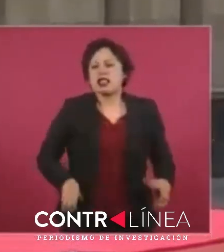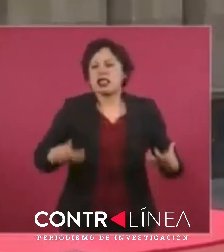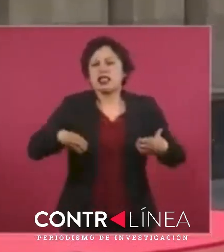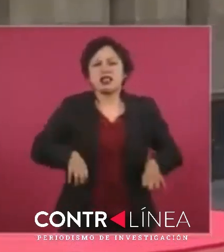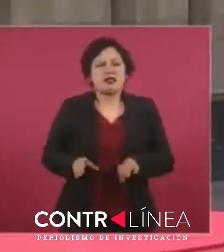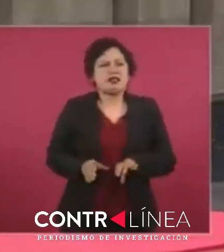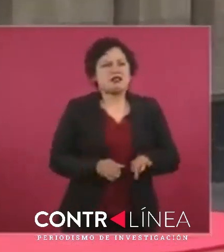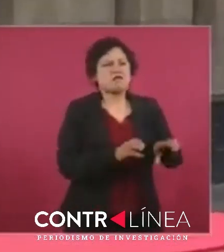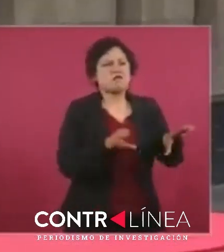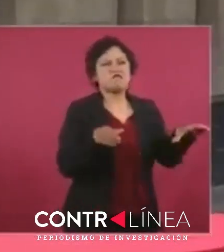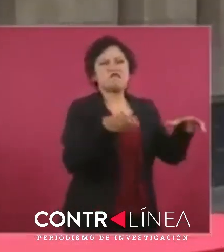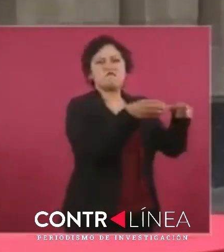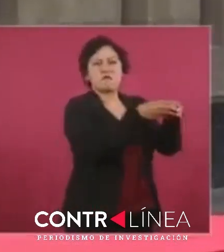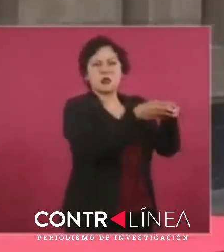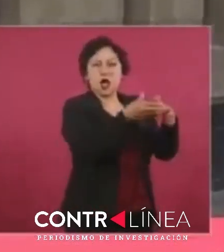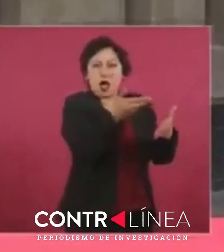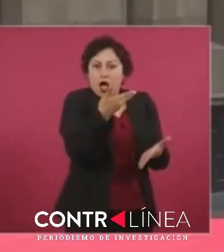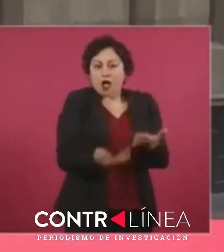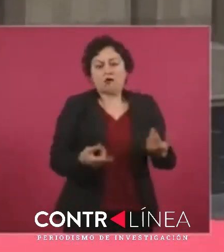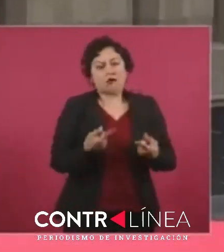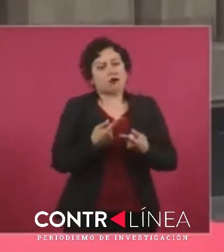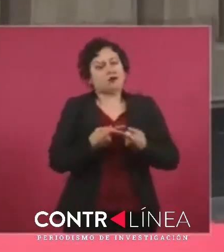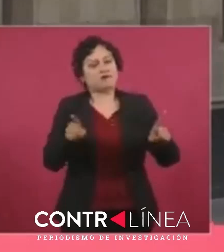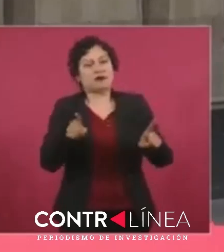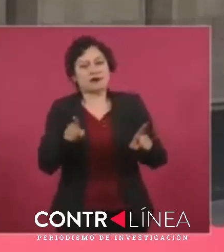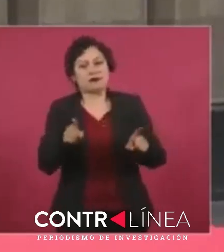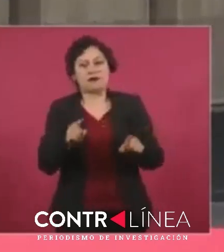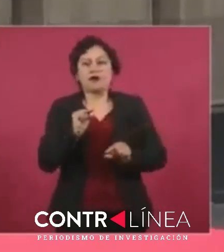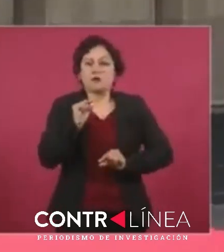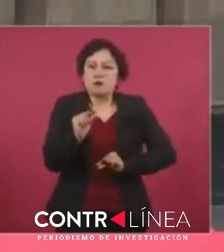pobreza 100,000 mexicanos.